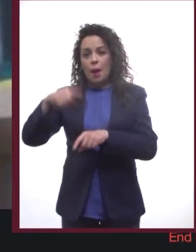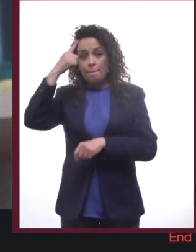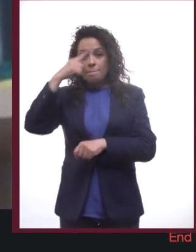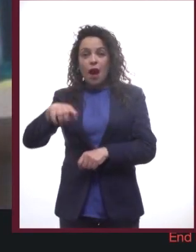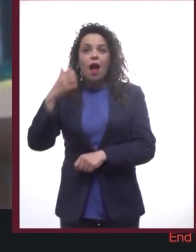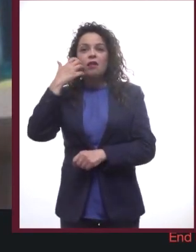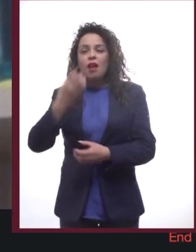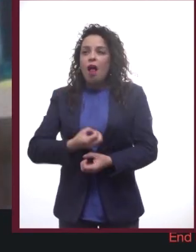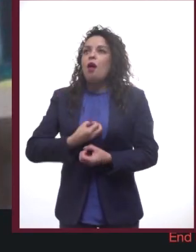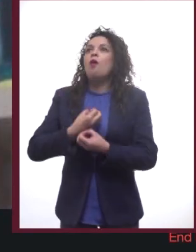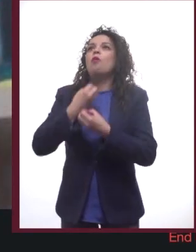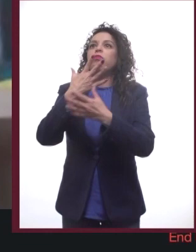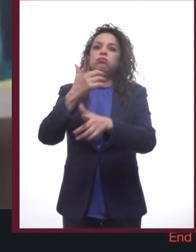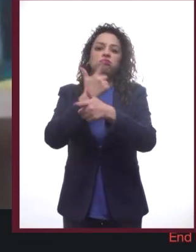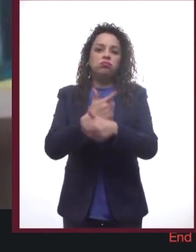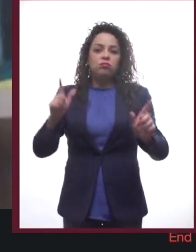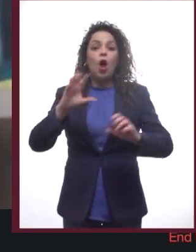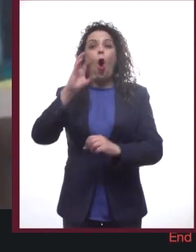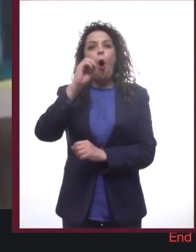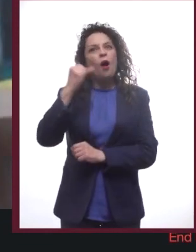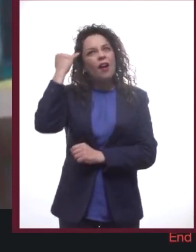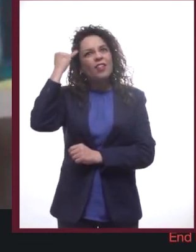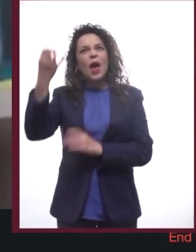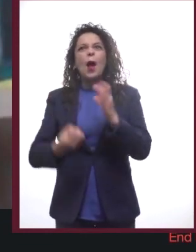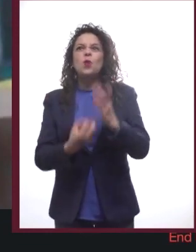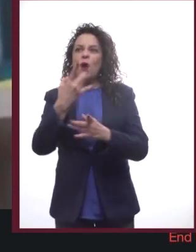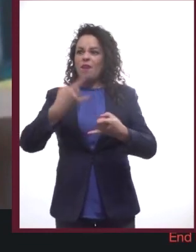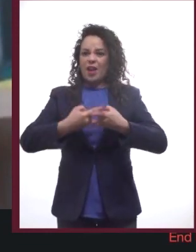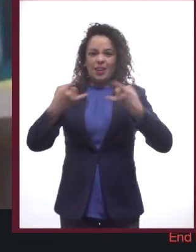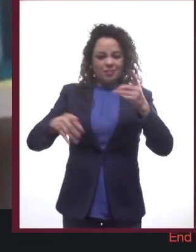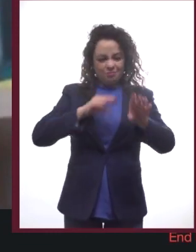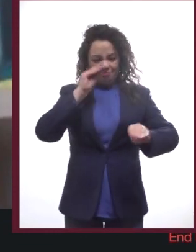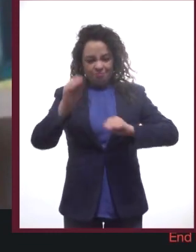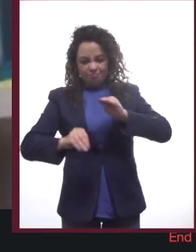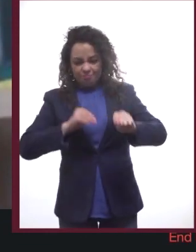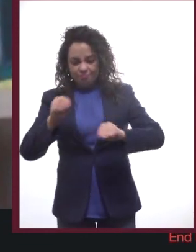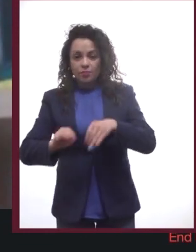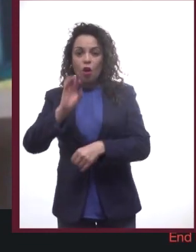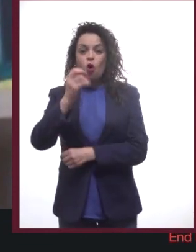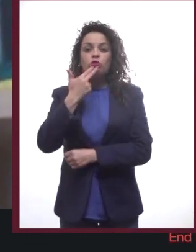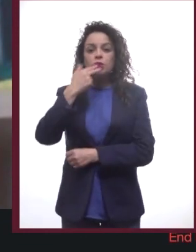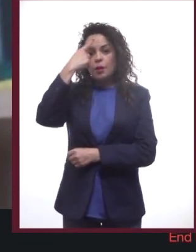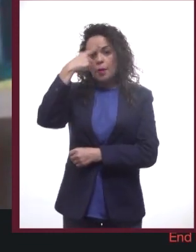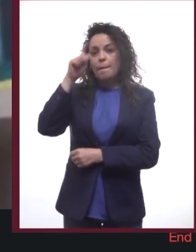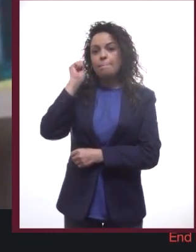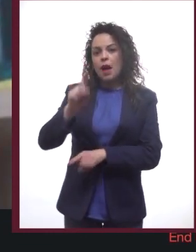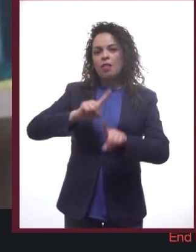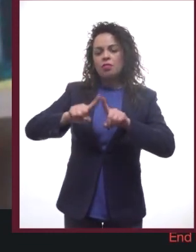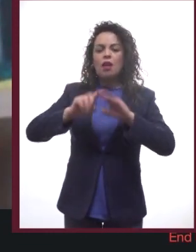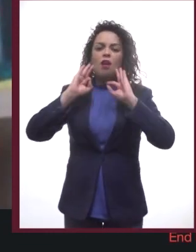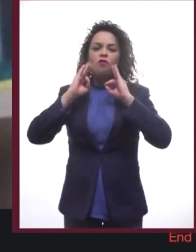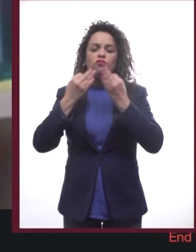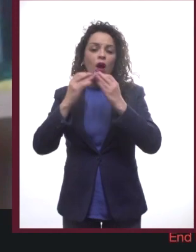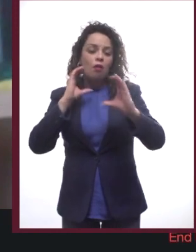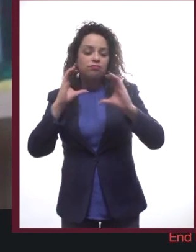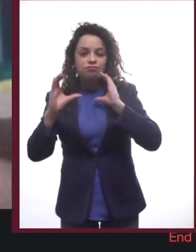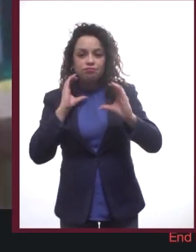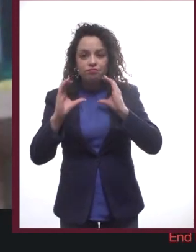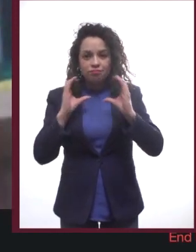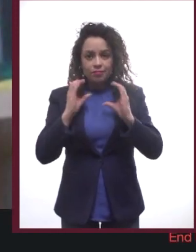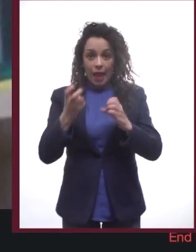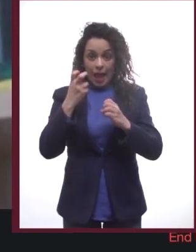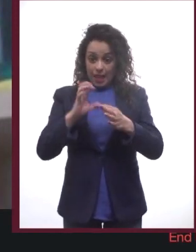para catarsis, nos sirve para eso, inventar historias, nos sirve para comunicarnos de diferentes maneras